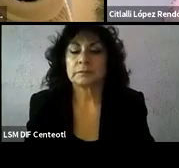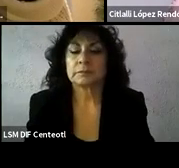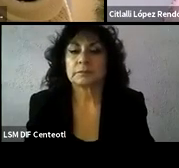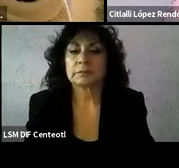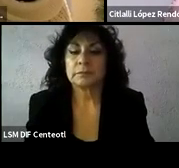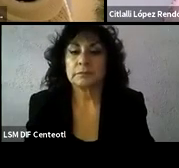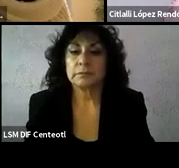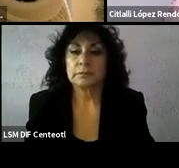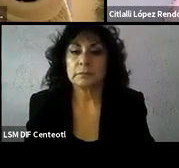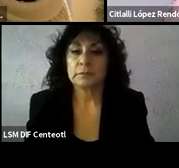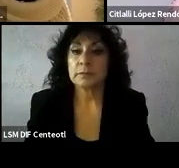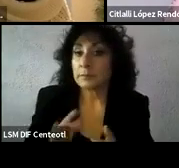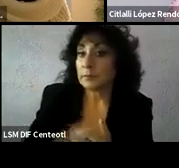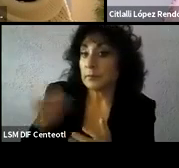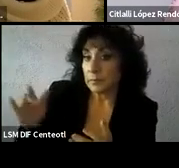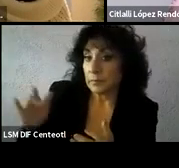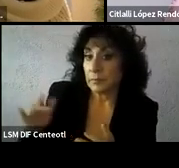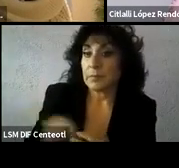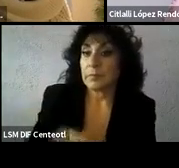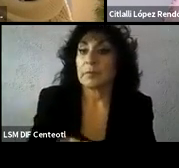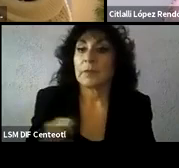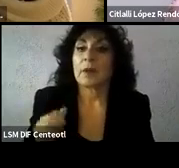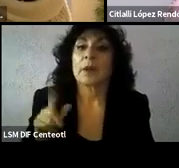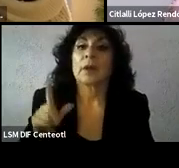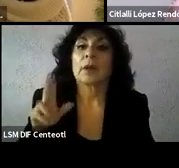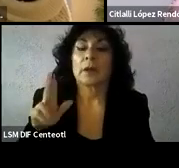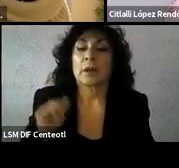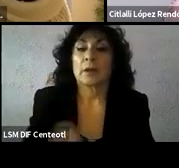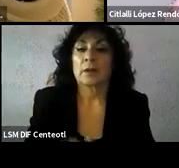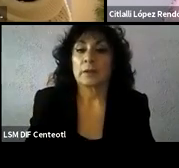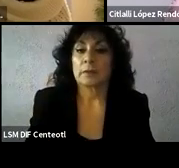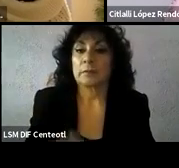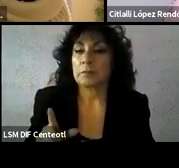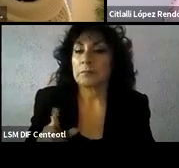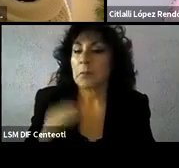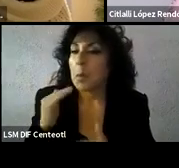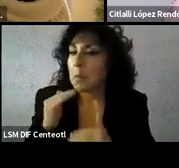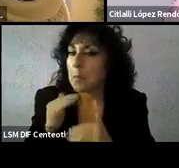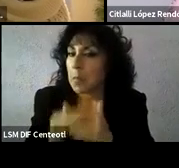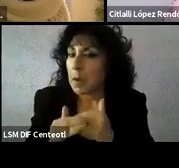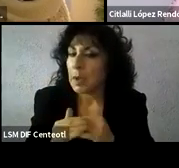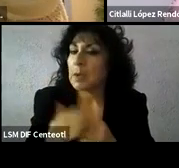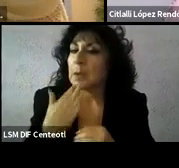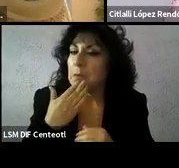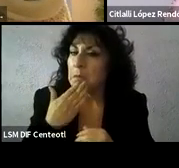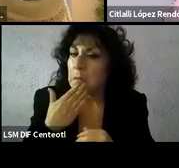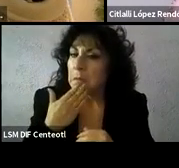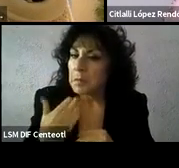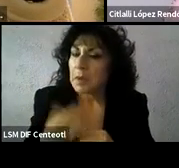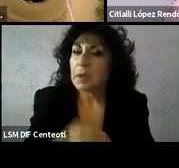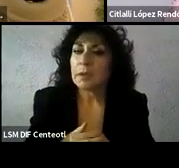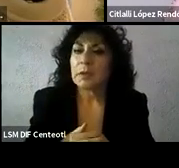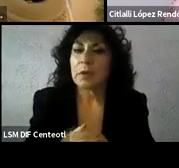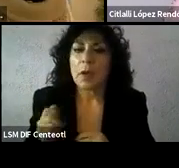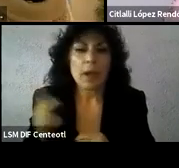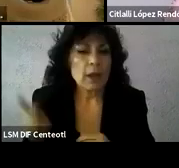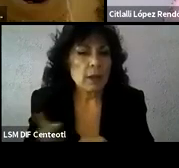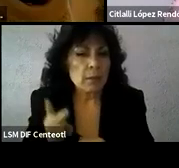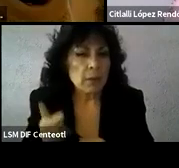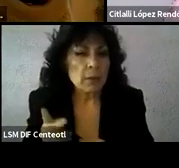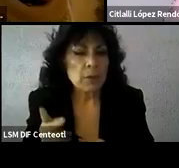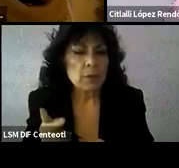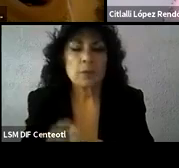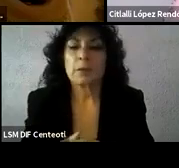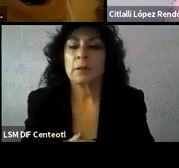Muchísimas gracias, Malu, ¿no? Y al final da un cierre, yo creo que muy integral a las respuestas de esta pregunta, porque al